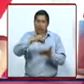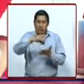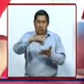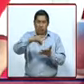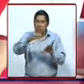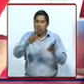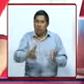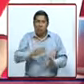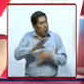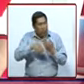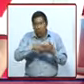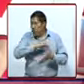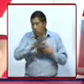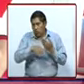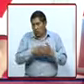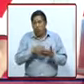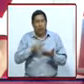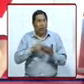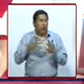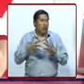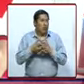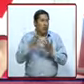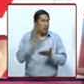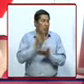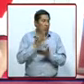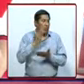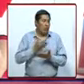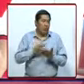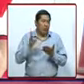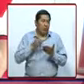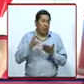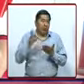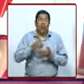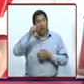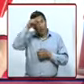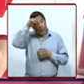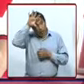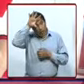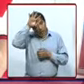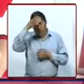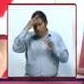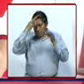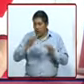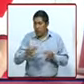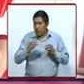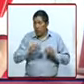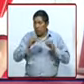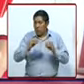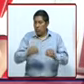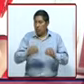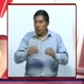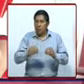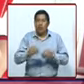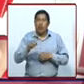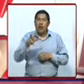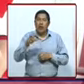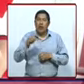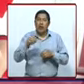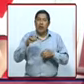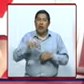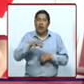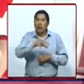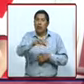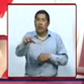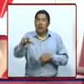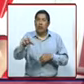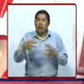en fin, para todos va a ser el perjuicio con este paro del transporte. Lo cierto es que en Tarija decidieron instalar 30 puntos de bloqueo a